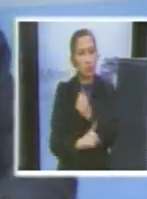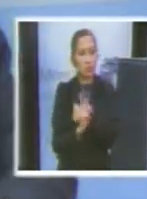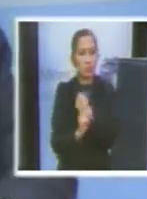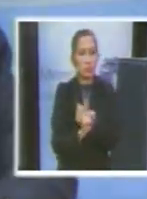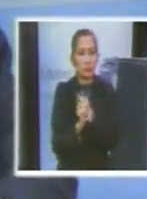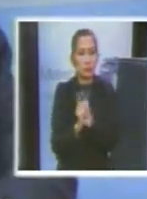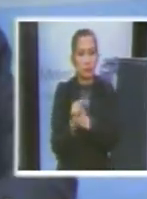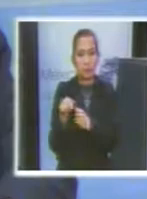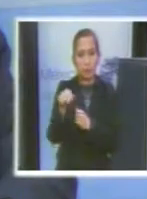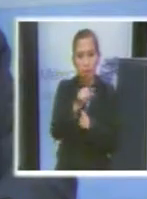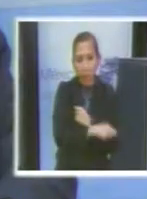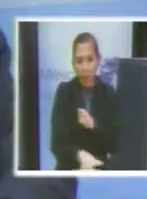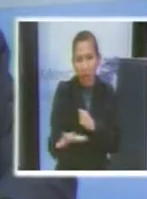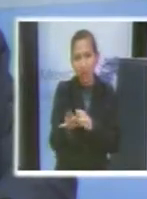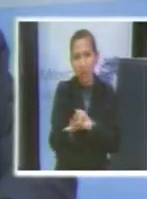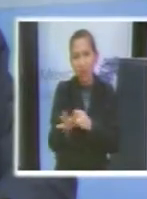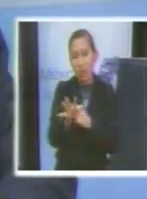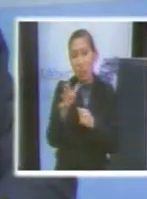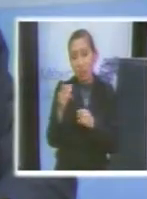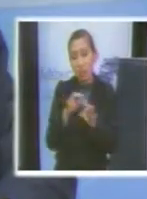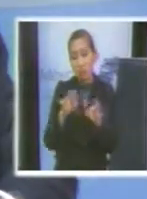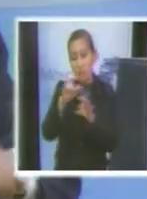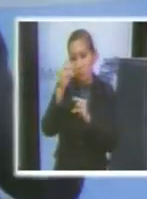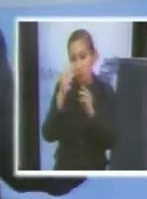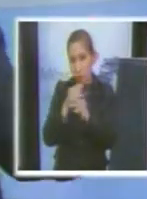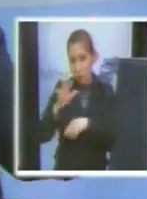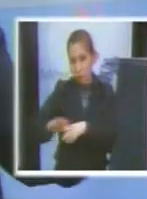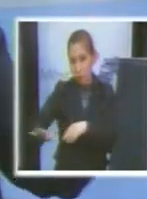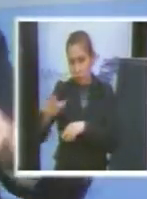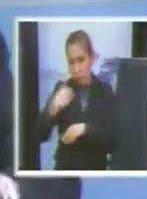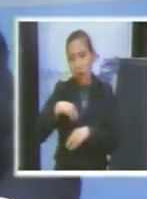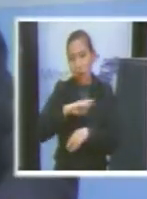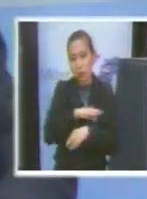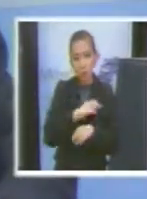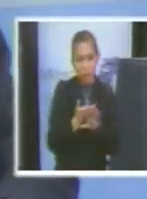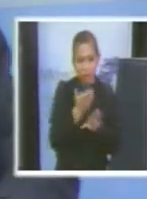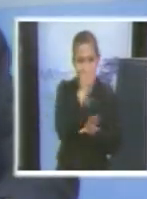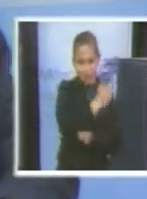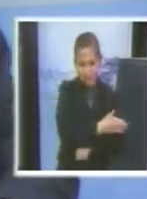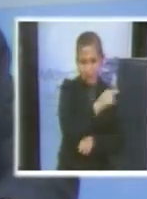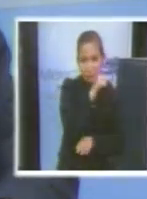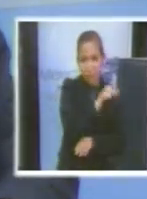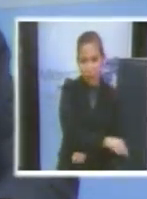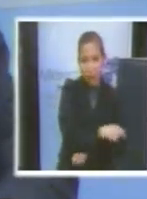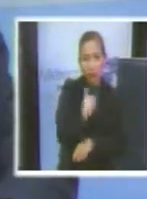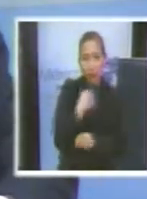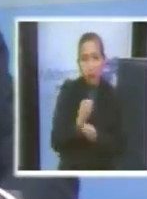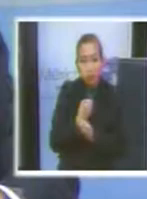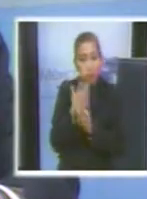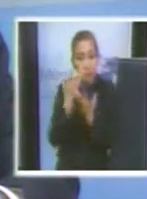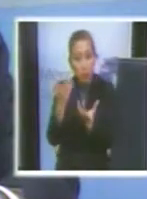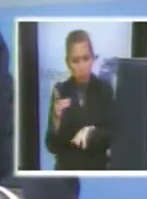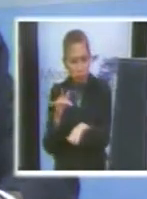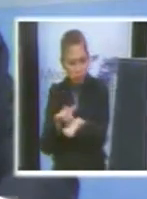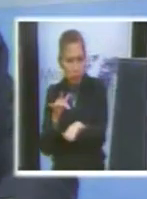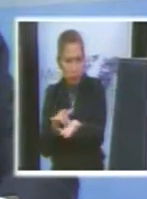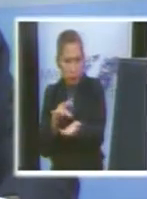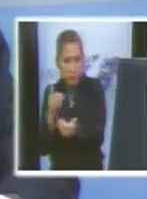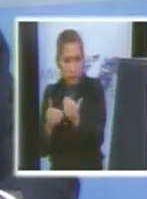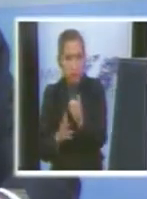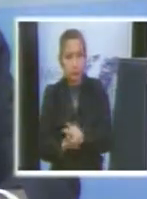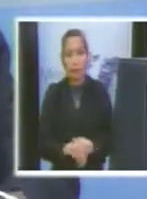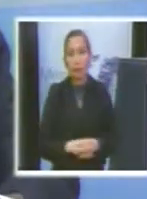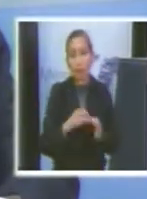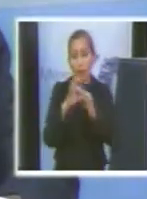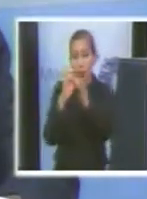en un área muy importante del mundo. Por cierto, nosotros en su momento hemos expresado nuestro respaldo a ese proceso.